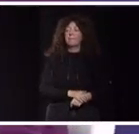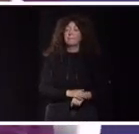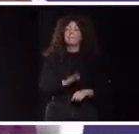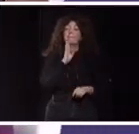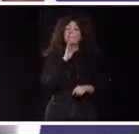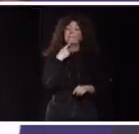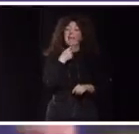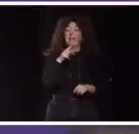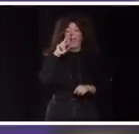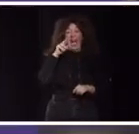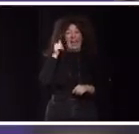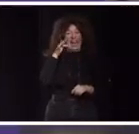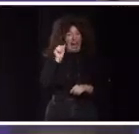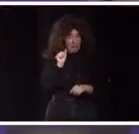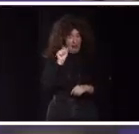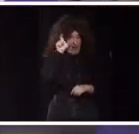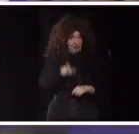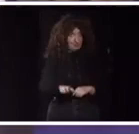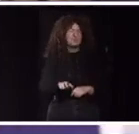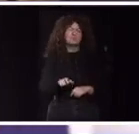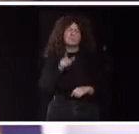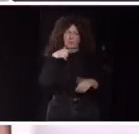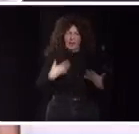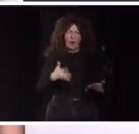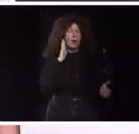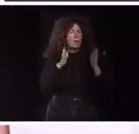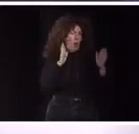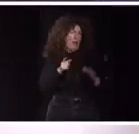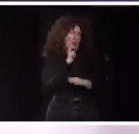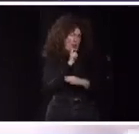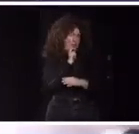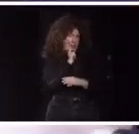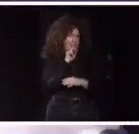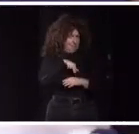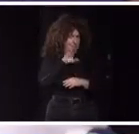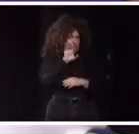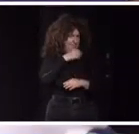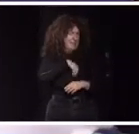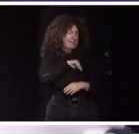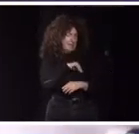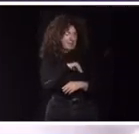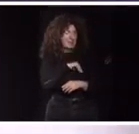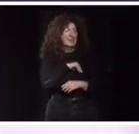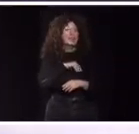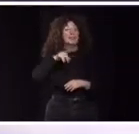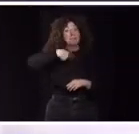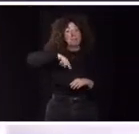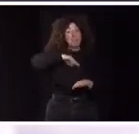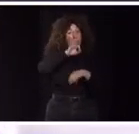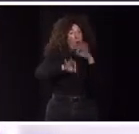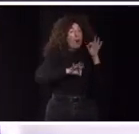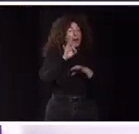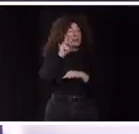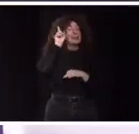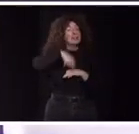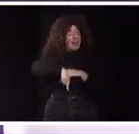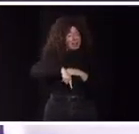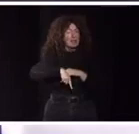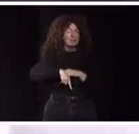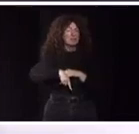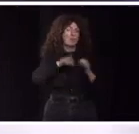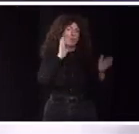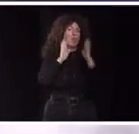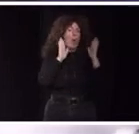como decía Rafa, estamos en un momento difícil como país y también nuestra organización ha atravesado un